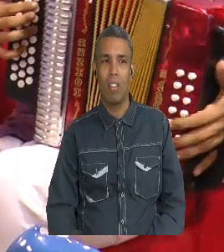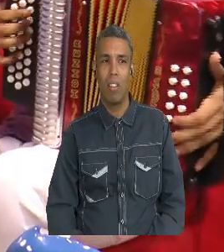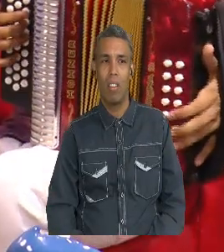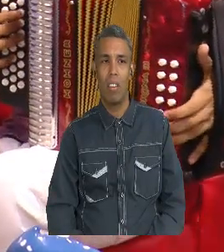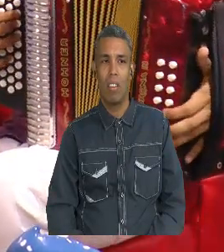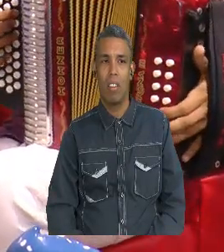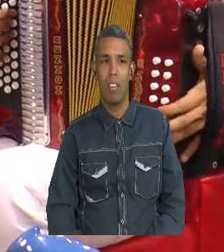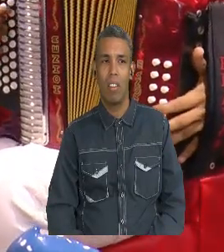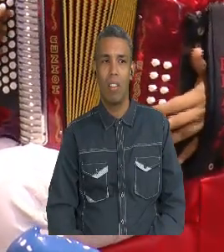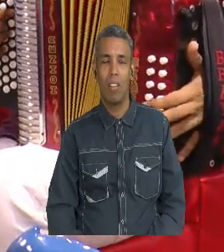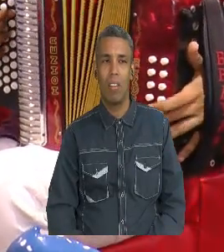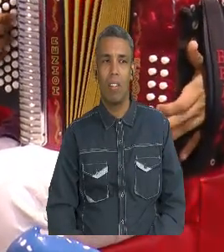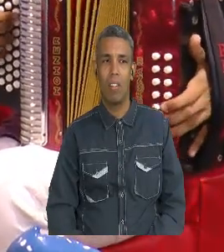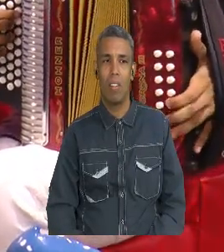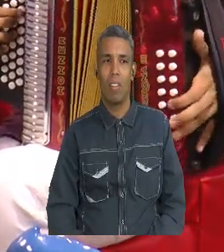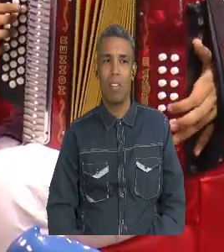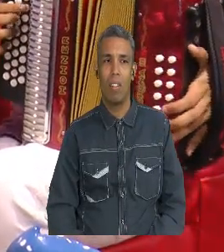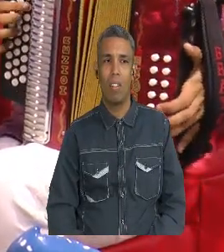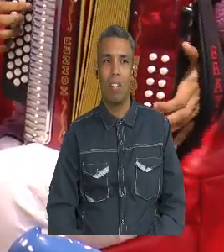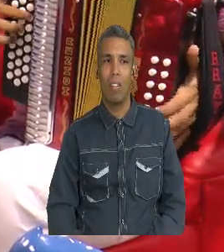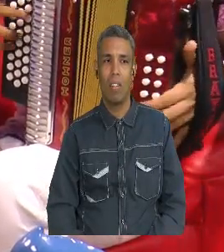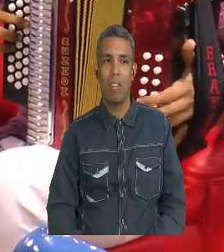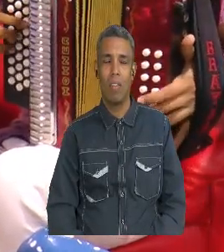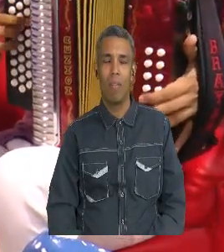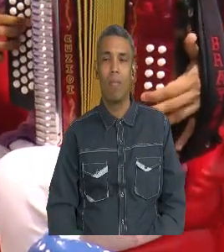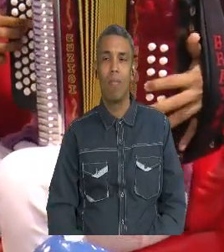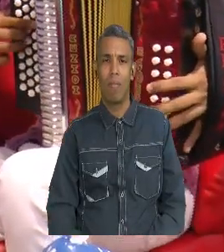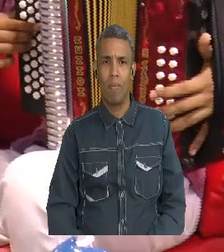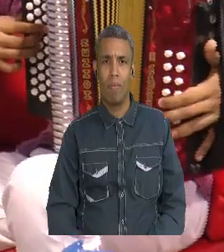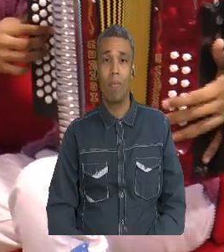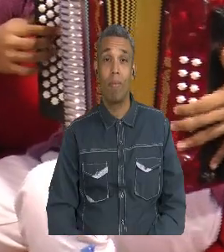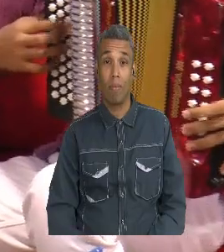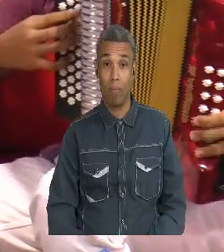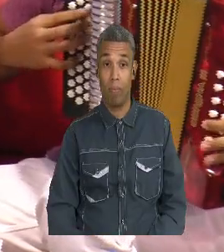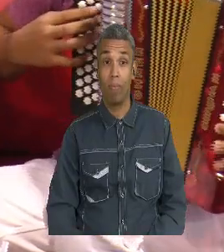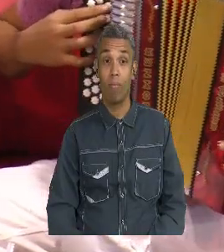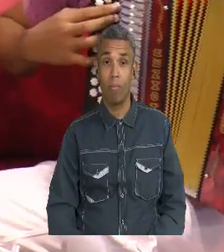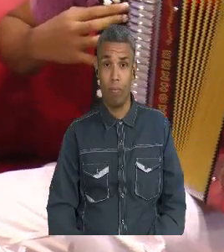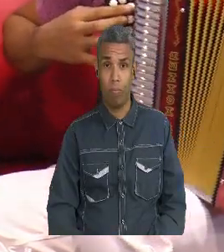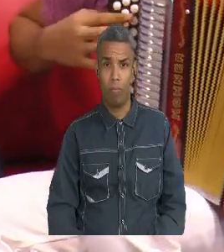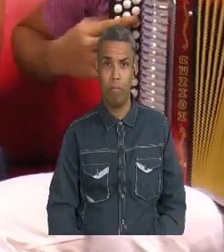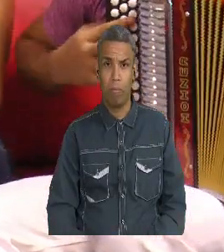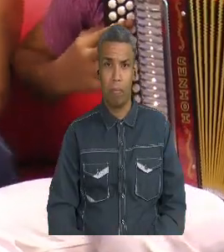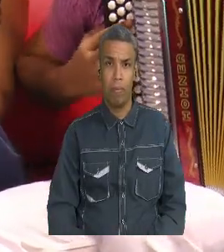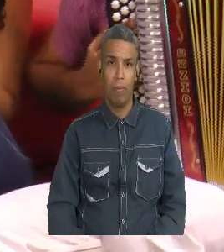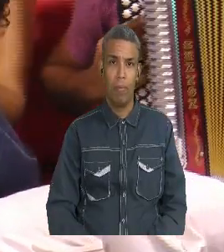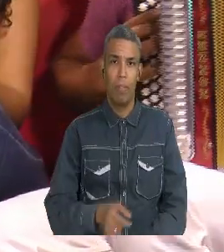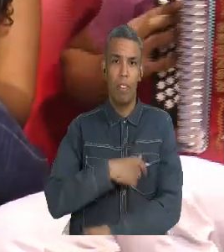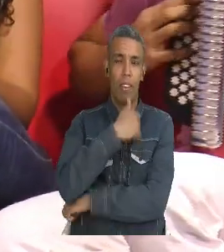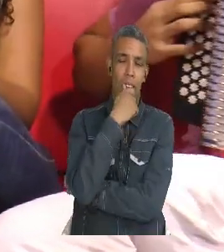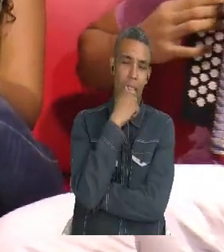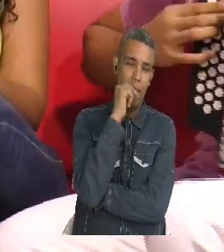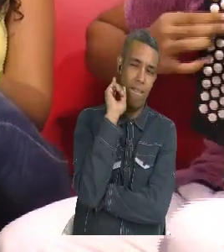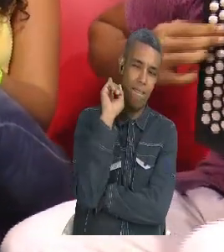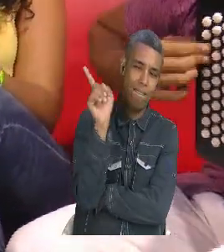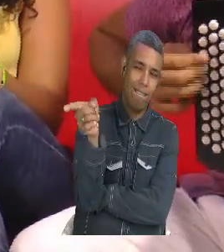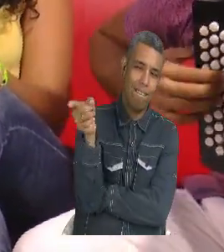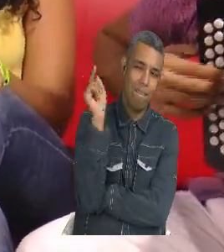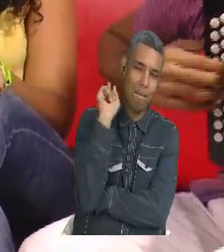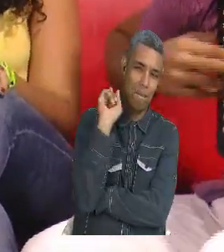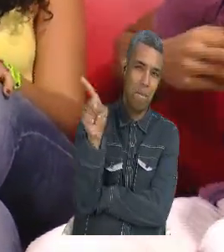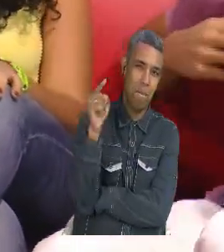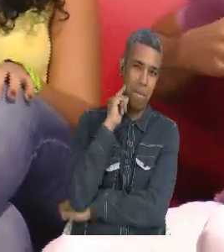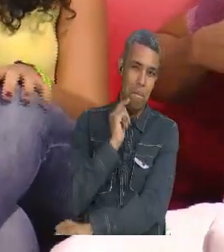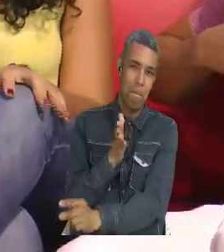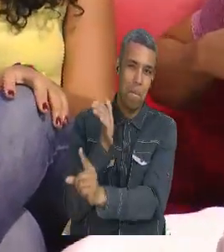y esa muchachita quiere caer. Le lancé un piropo y se echó a reír. Primero ella no me quería ni ver, y ahora